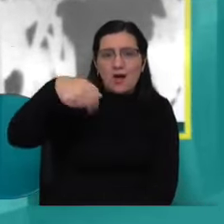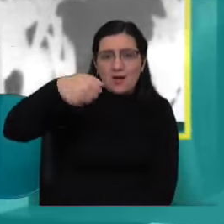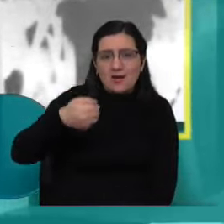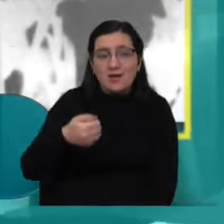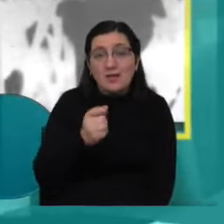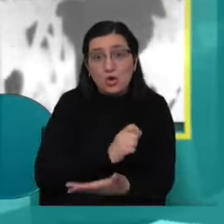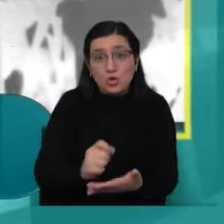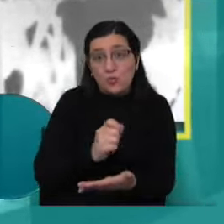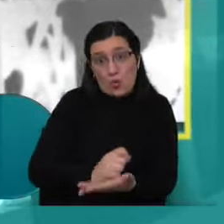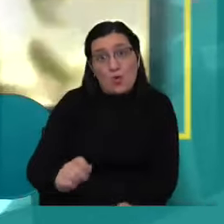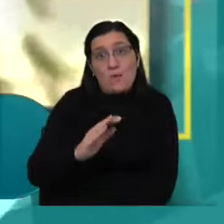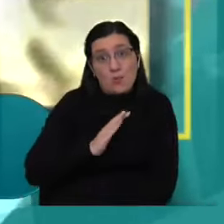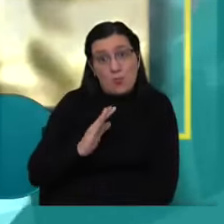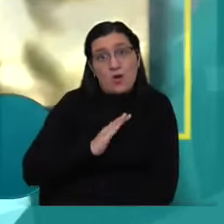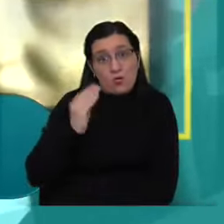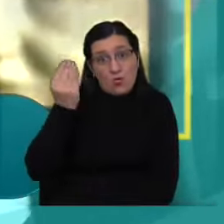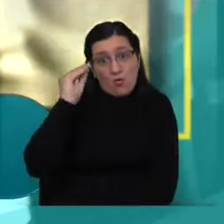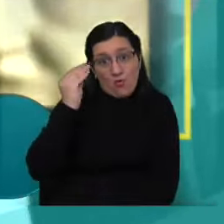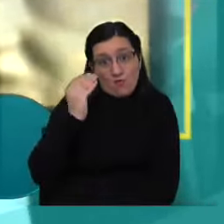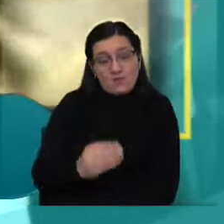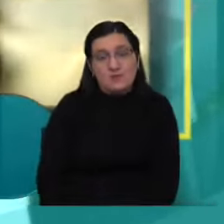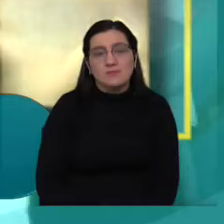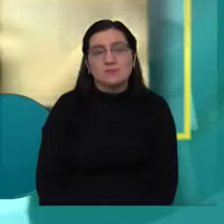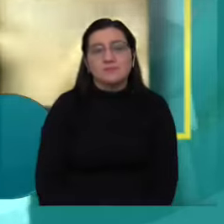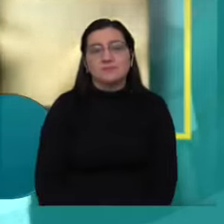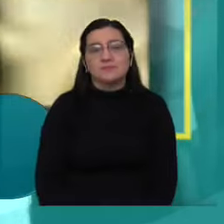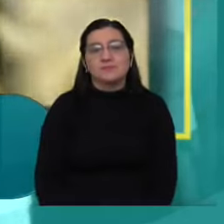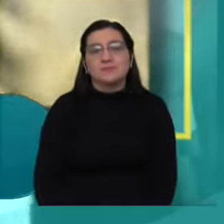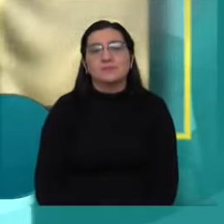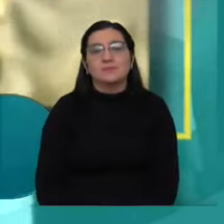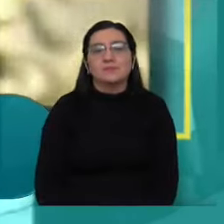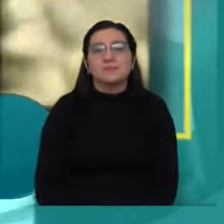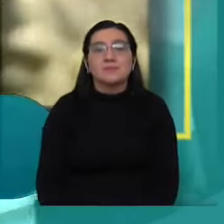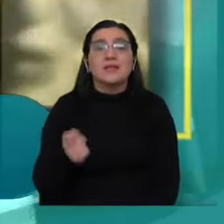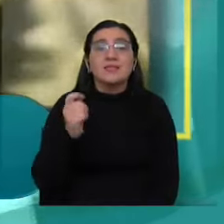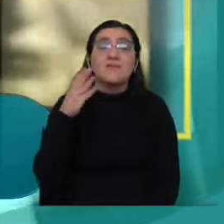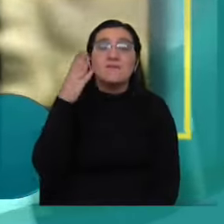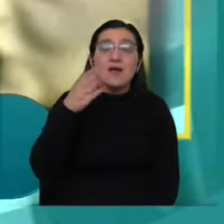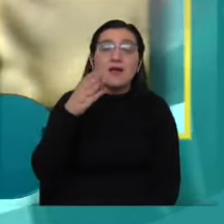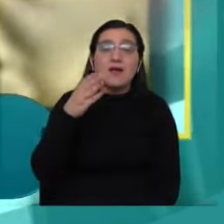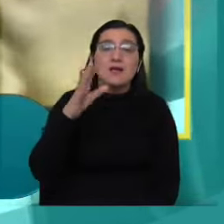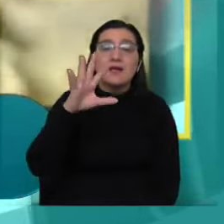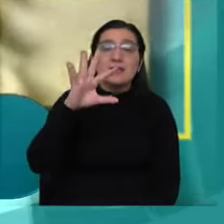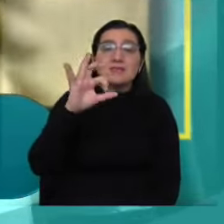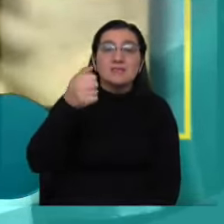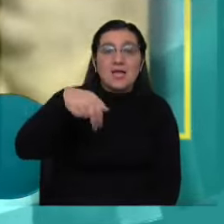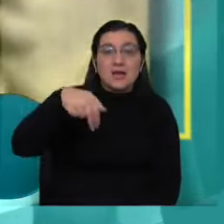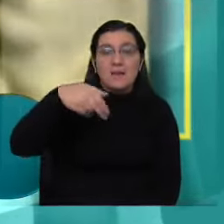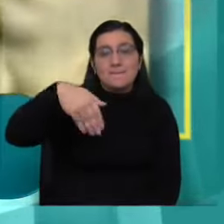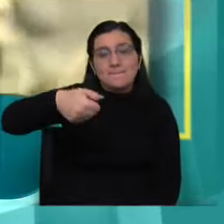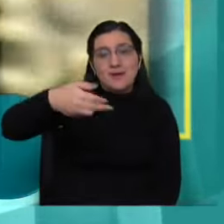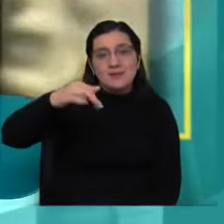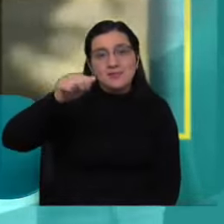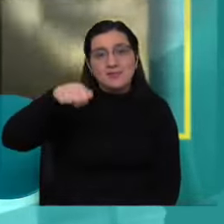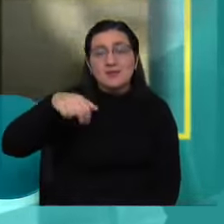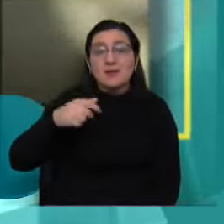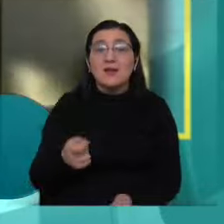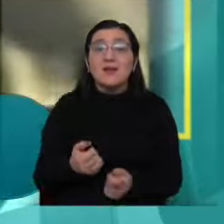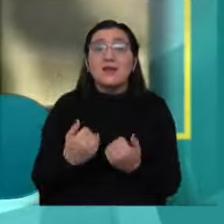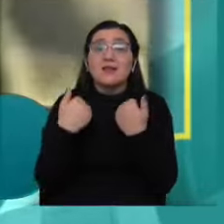una mujer este la Conan como Juana de América Quién está ahí Juan Sor de San Martín Ahí está este quean Incluso un anillo